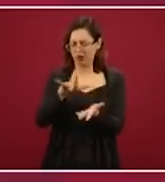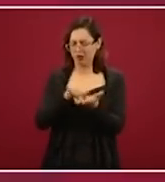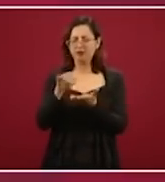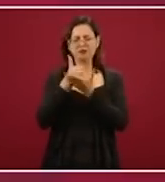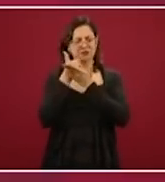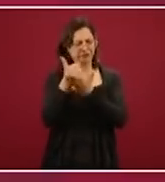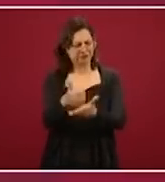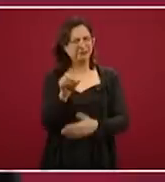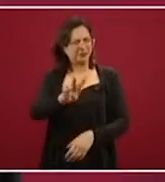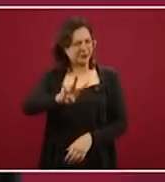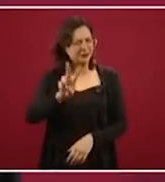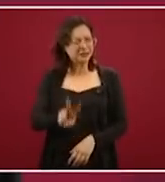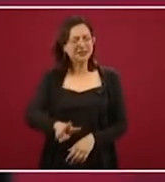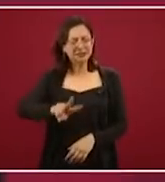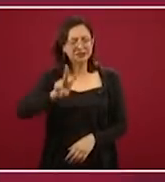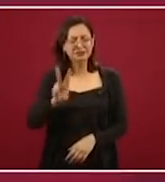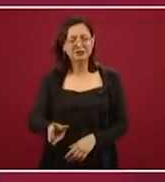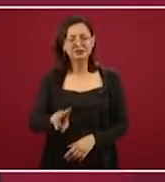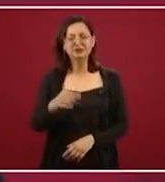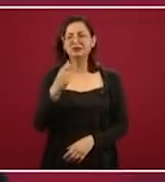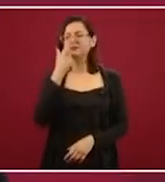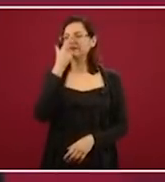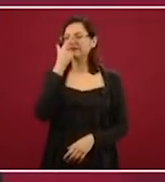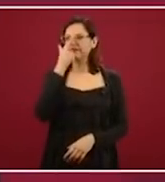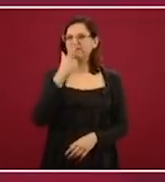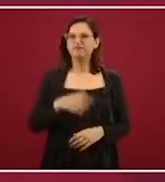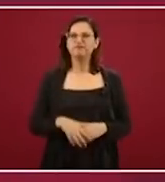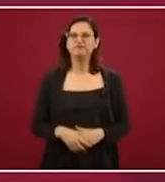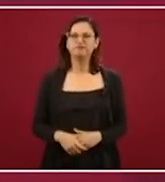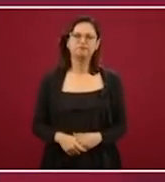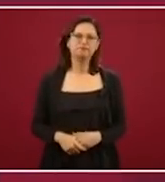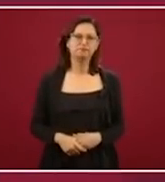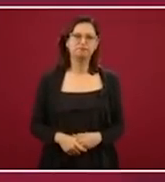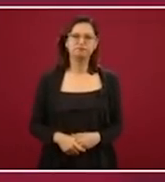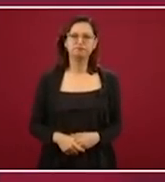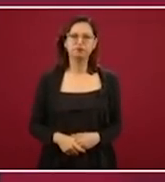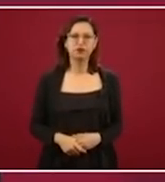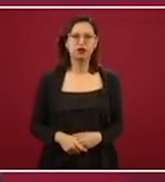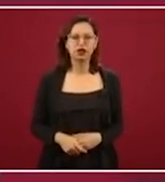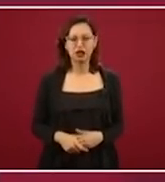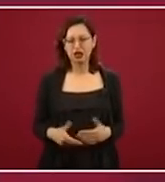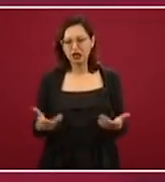contribuyen. No se puede decir que haya